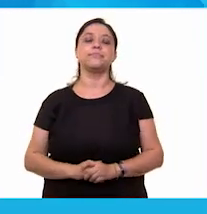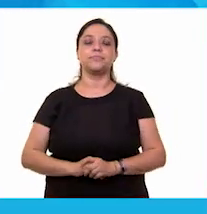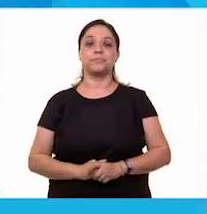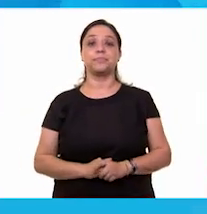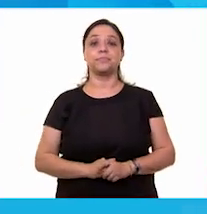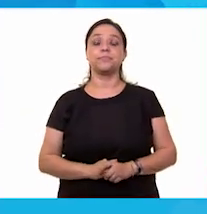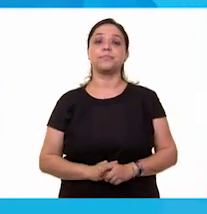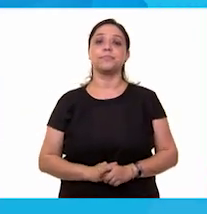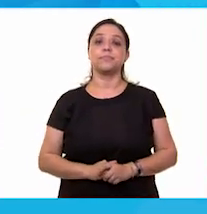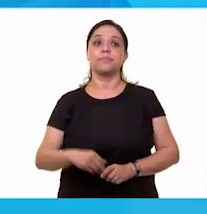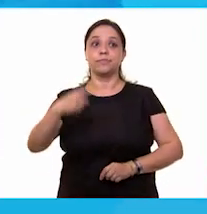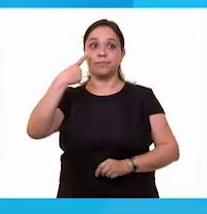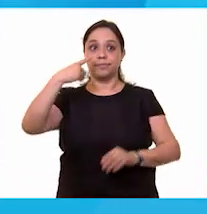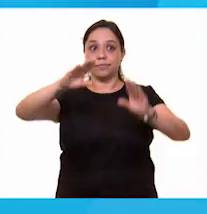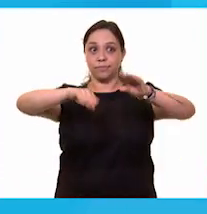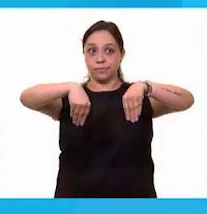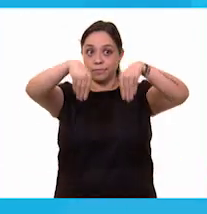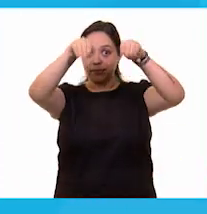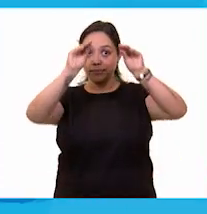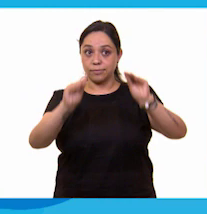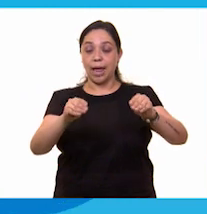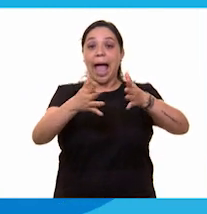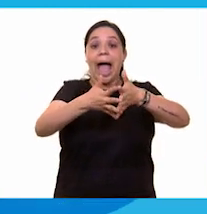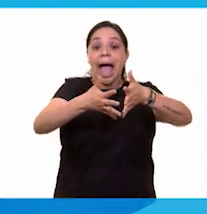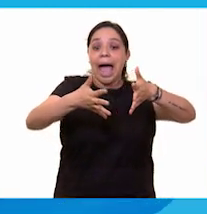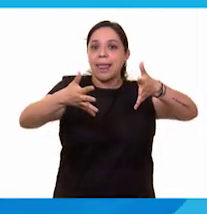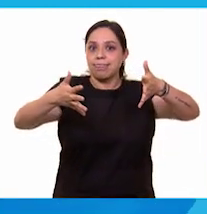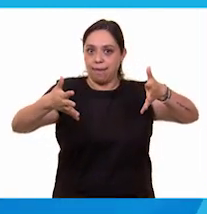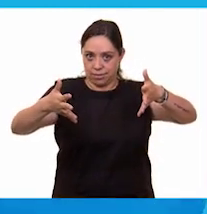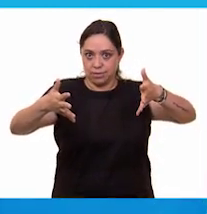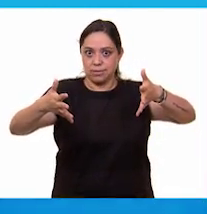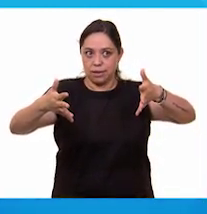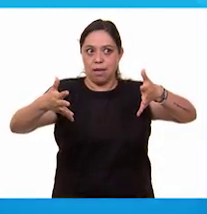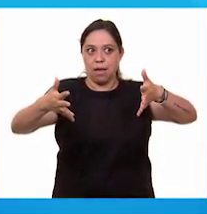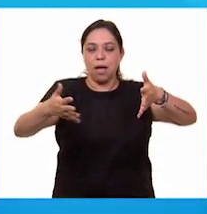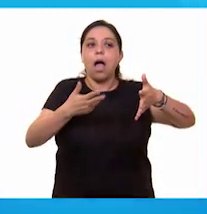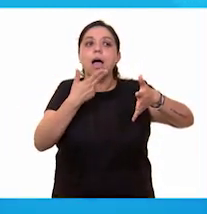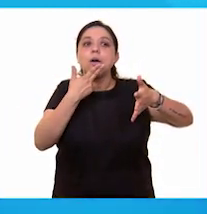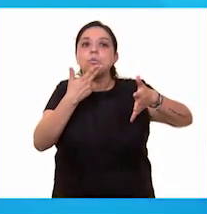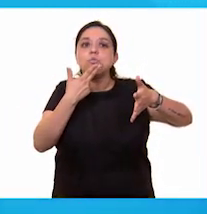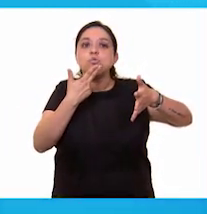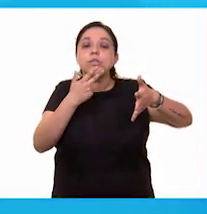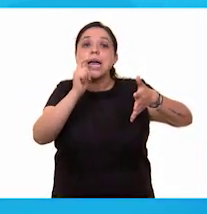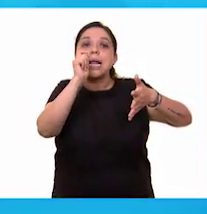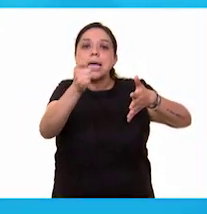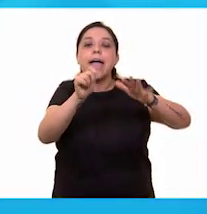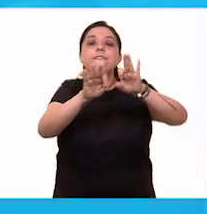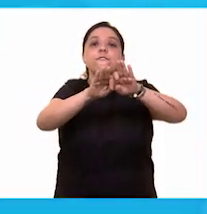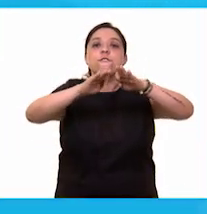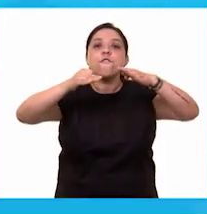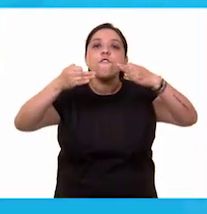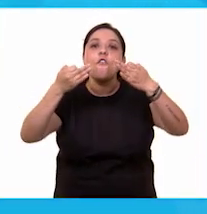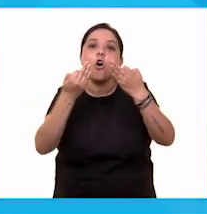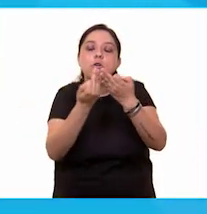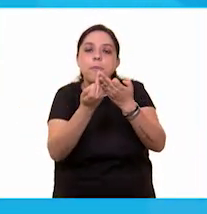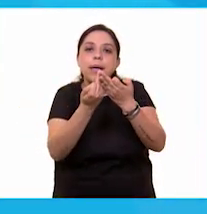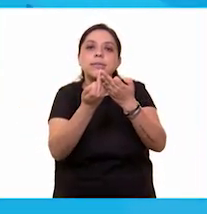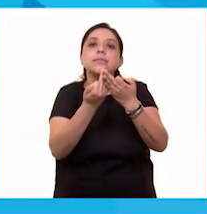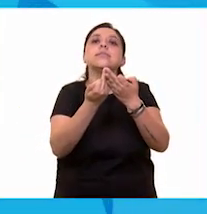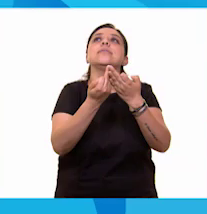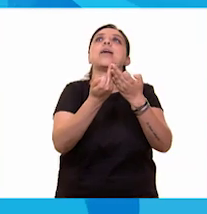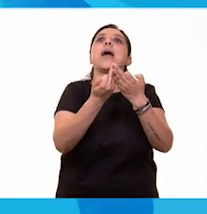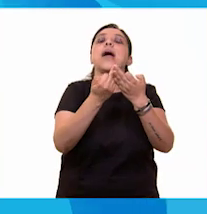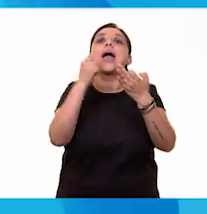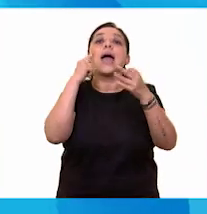Bien, en los manteles grandes nos pide que utilicemos figuras grandes y pequeñas de